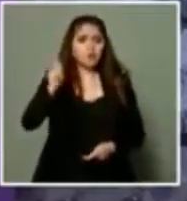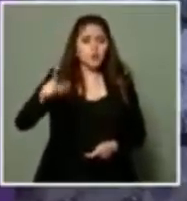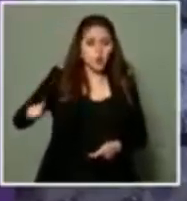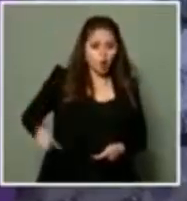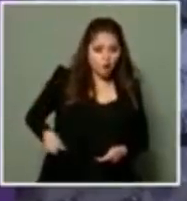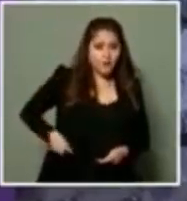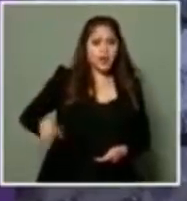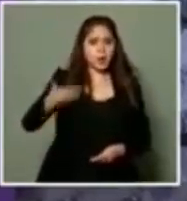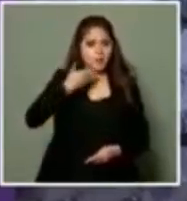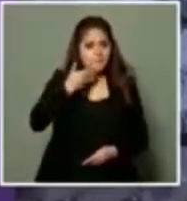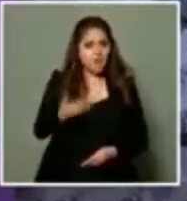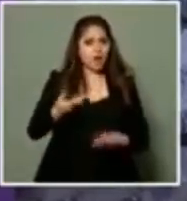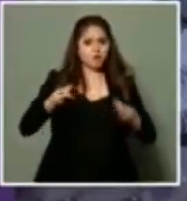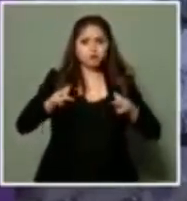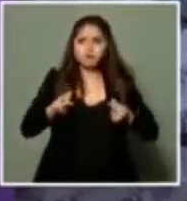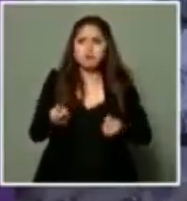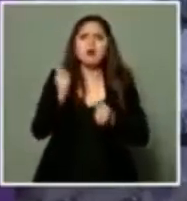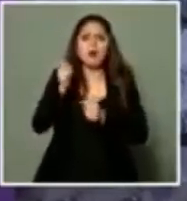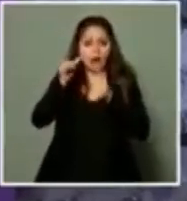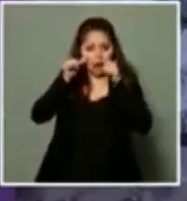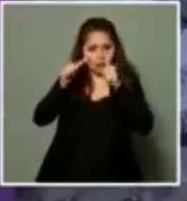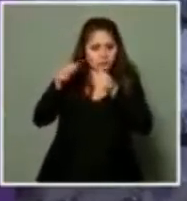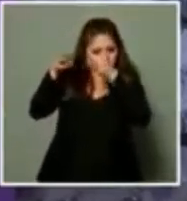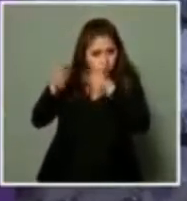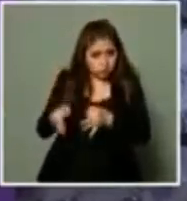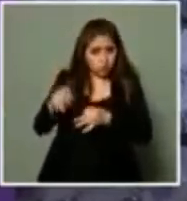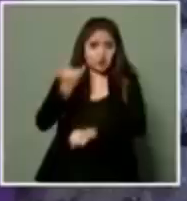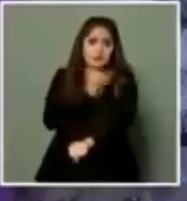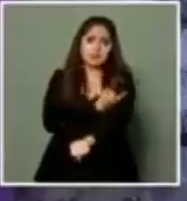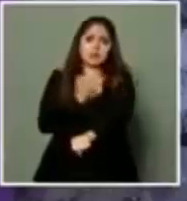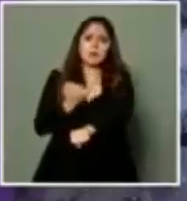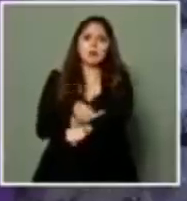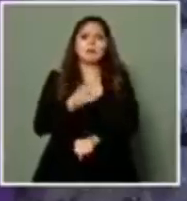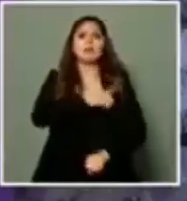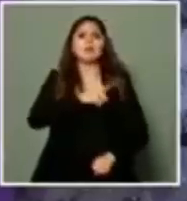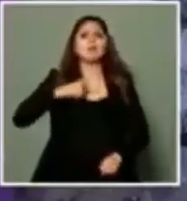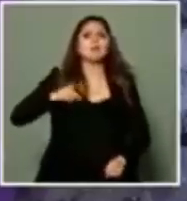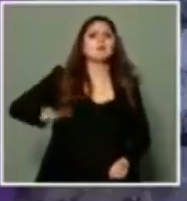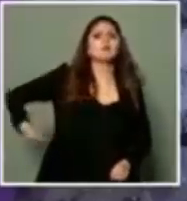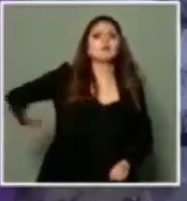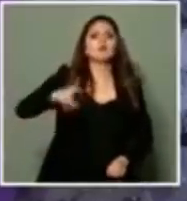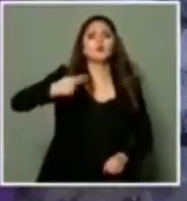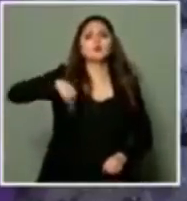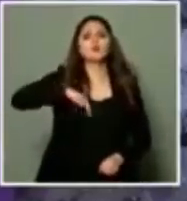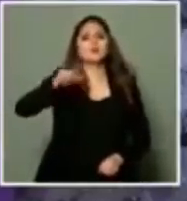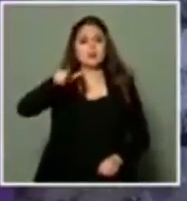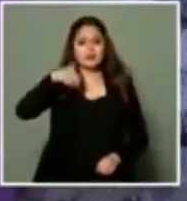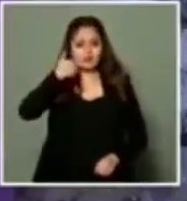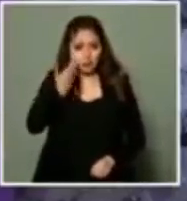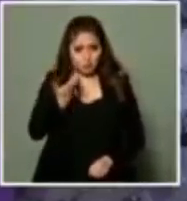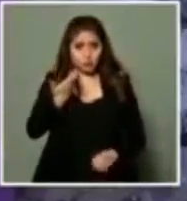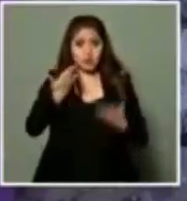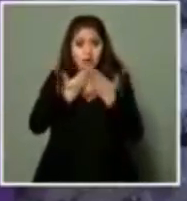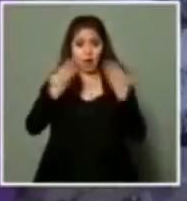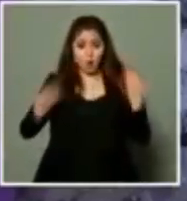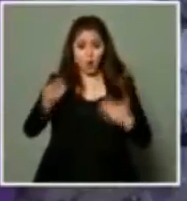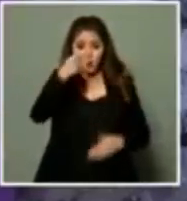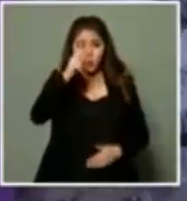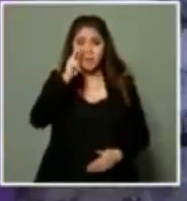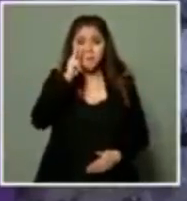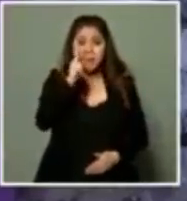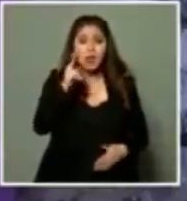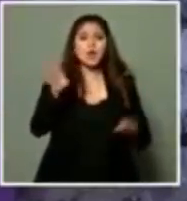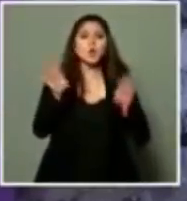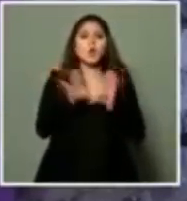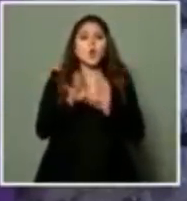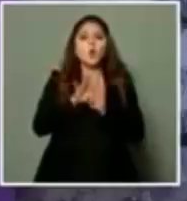eficiente que te solucione. En Iztapalapa lo merecemos todo y lo queremos todo. Hoy quiero que evalúes la forma en la